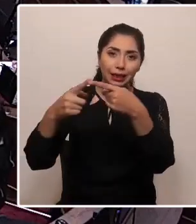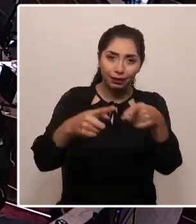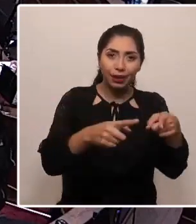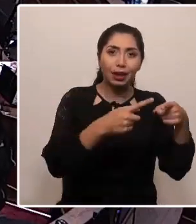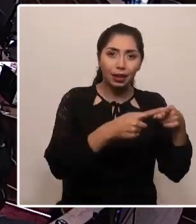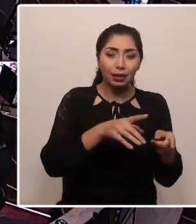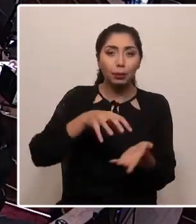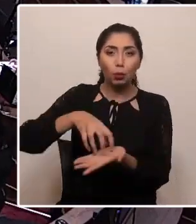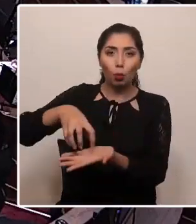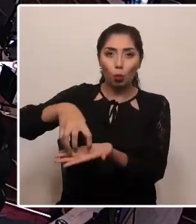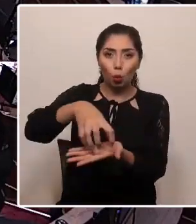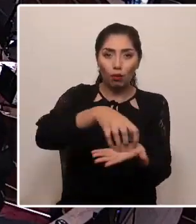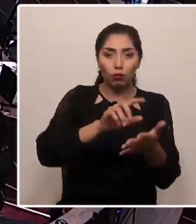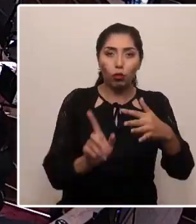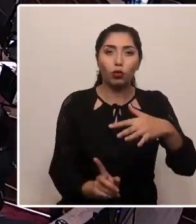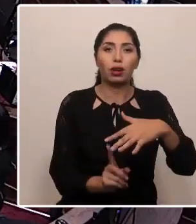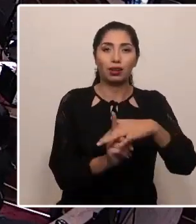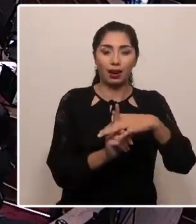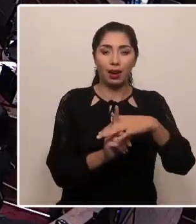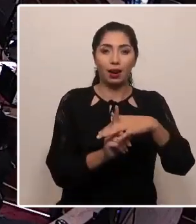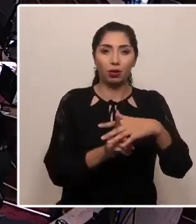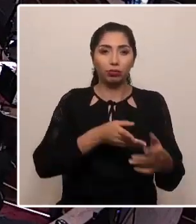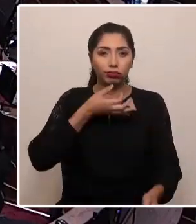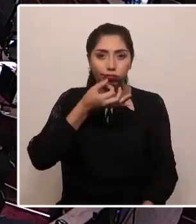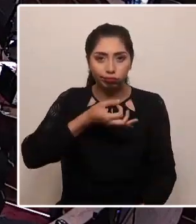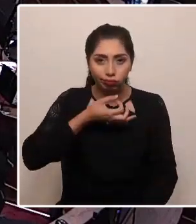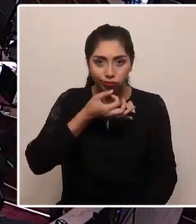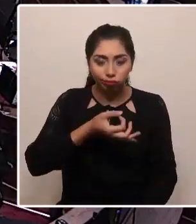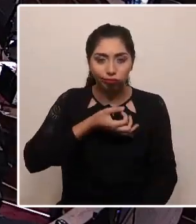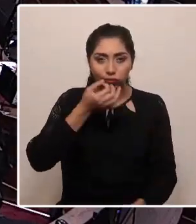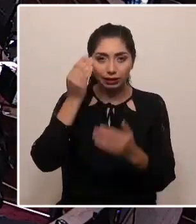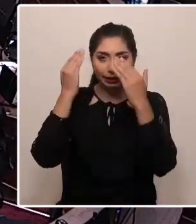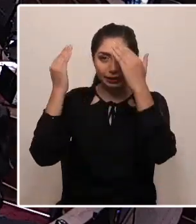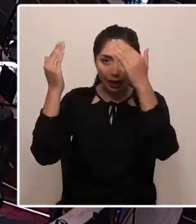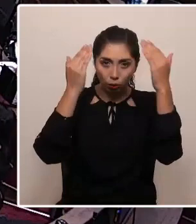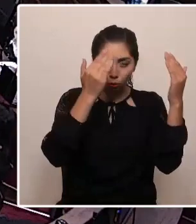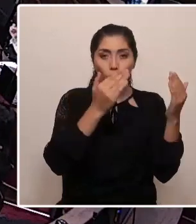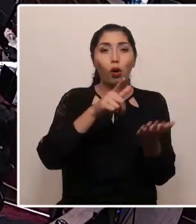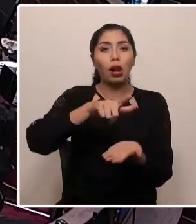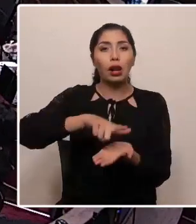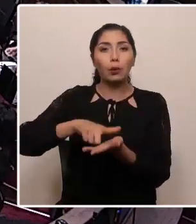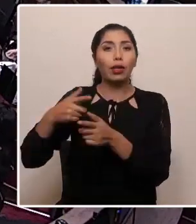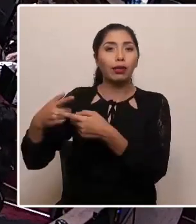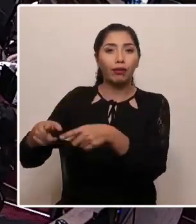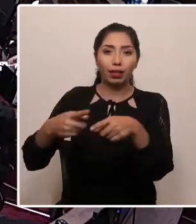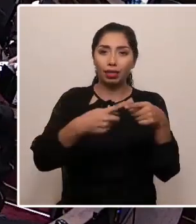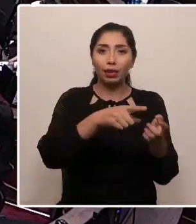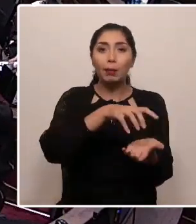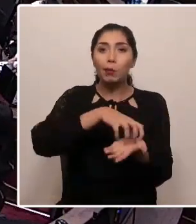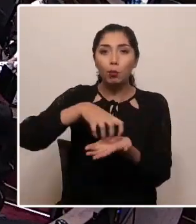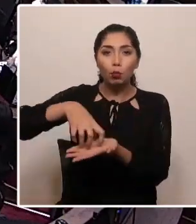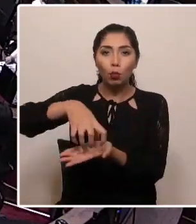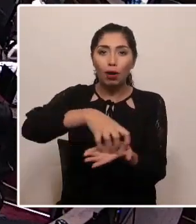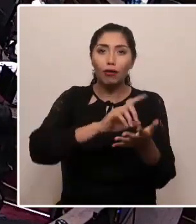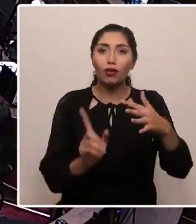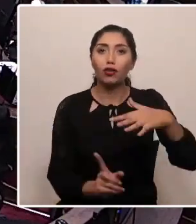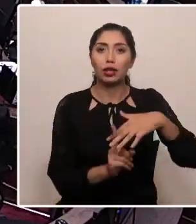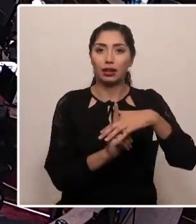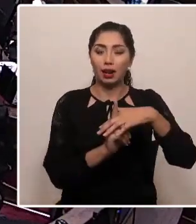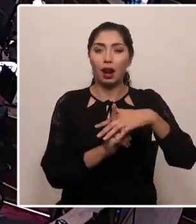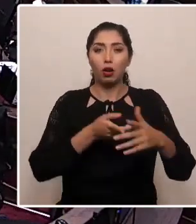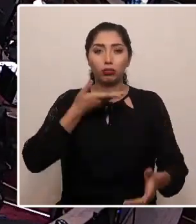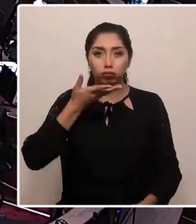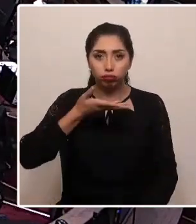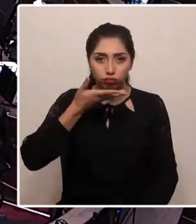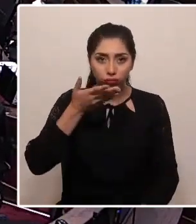Samuta, Mari Mari, Pulamien, Yorana, Corúa, Sensat, Tapúa, Imainaya, Cachanquichis, Naya,